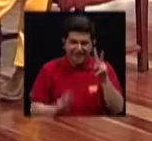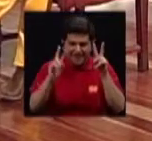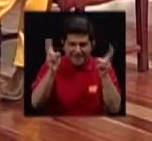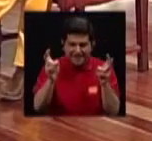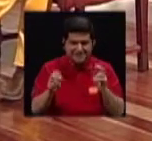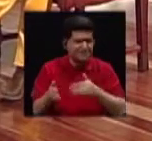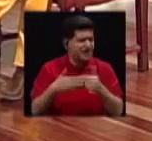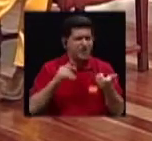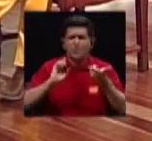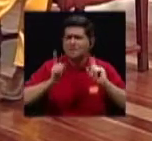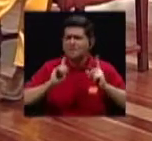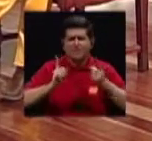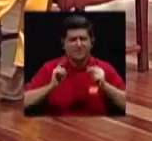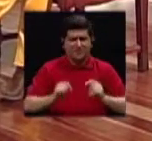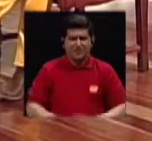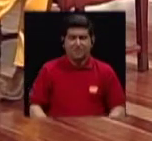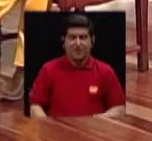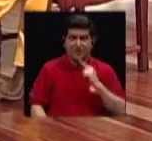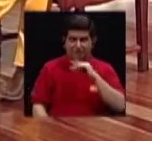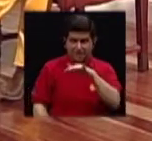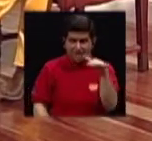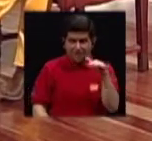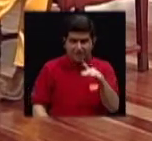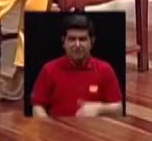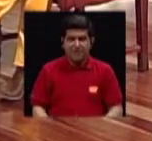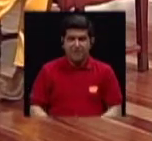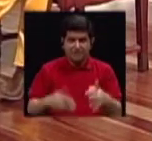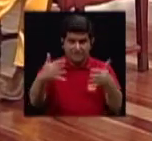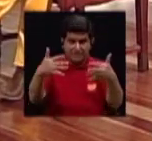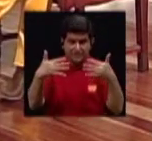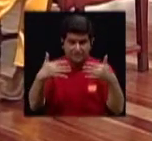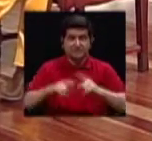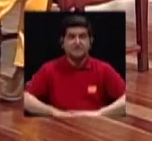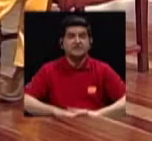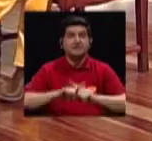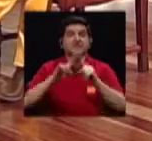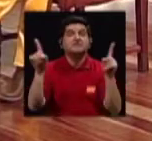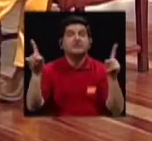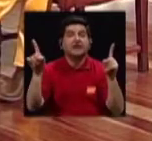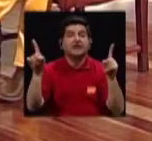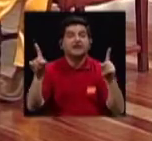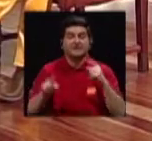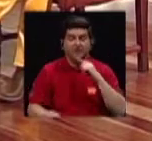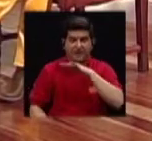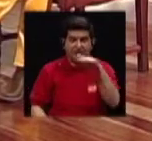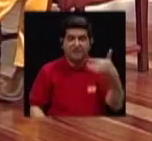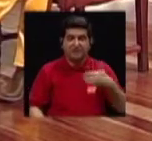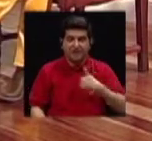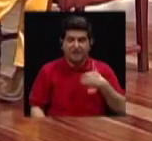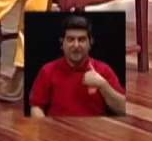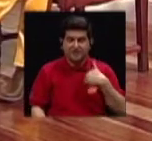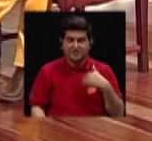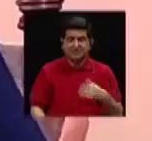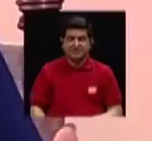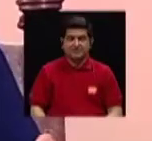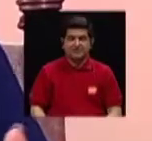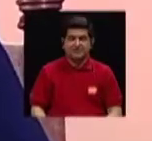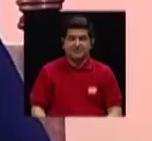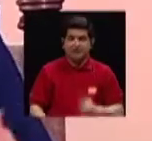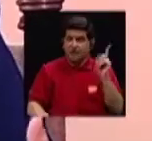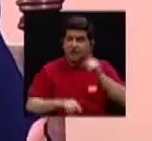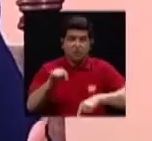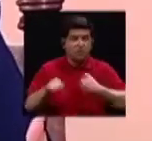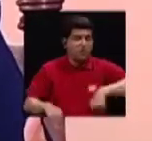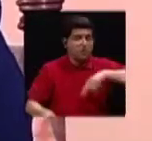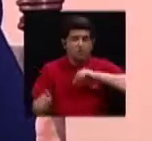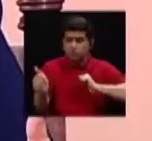cualquiera... La realidad del expediente es distinta a la realidad que se vive. Y nosotros no podemos trascender, por